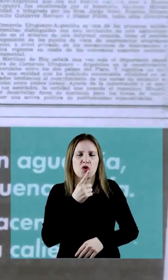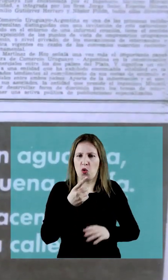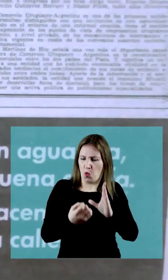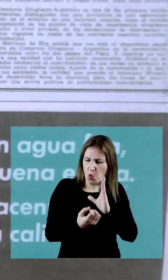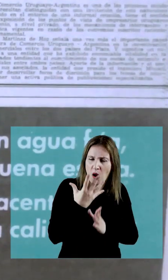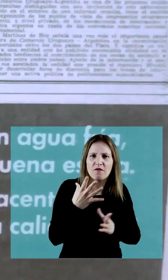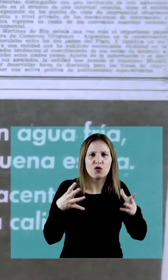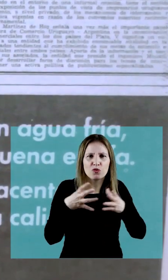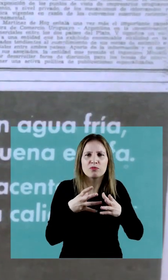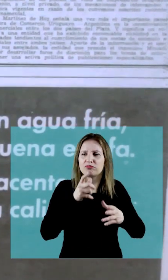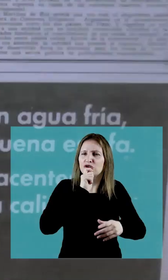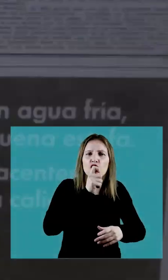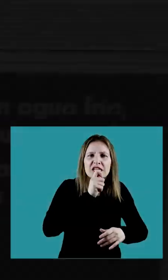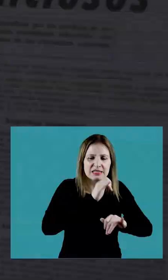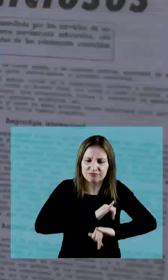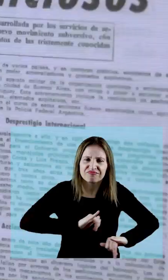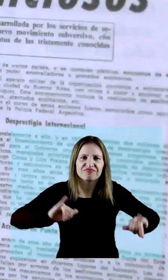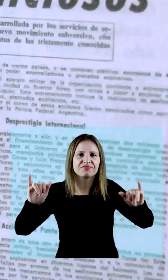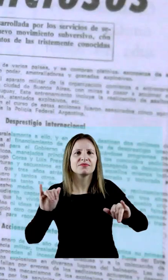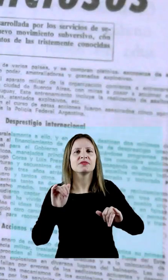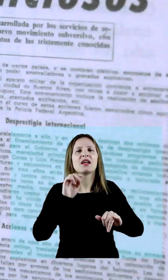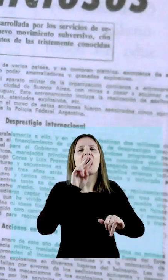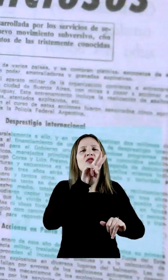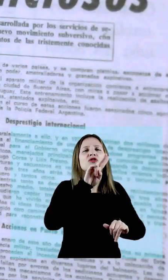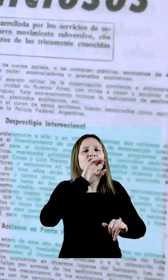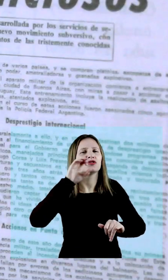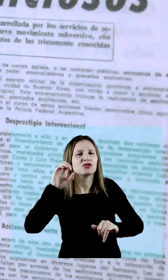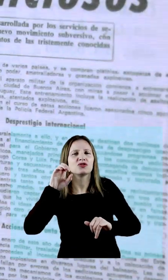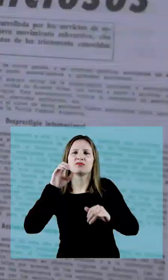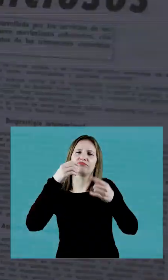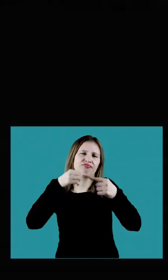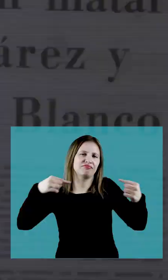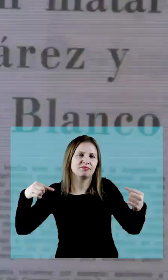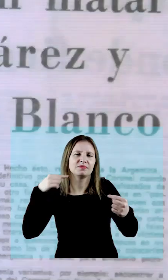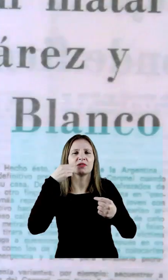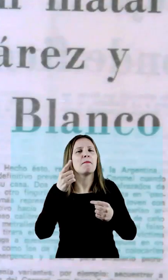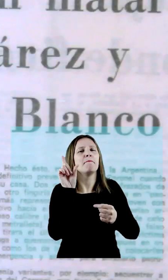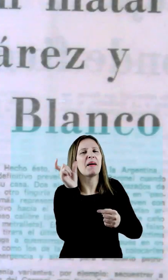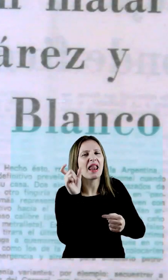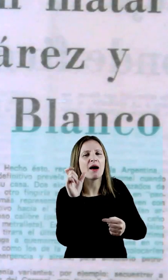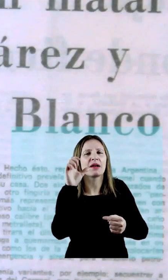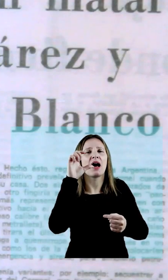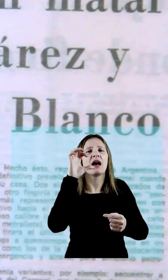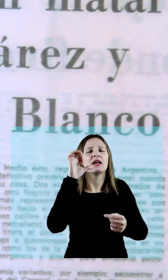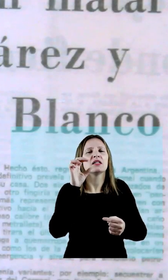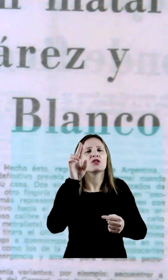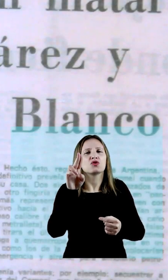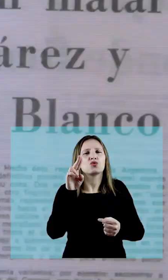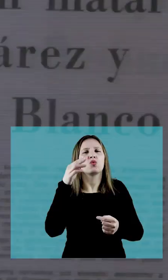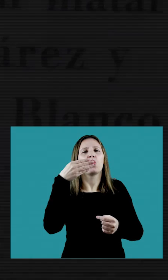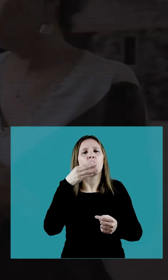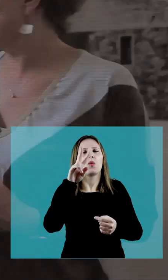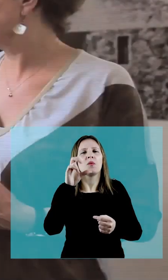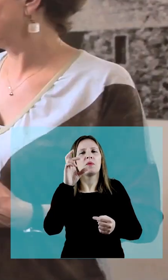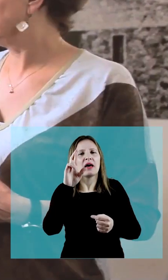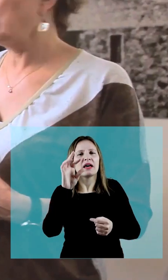movimiento subversivo, detienen a 62 sediciosos. Ven que se usa subversivo y sedicioso, que son dos términos que son